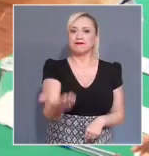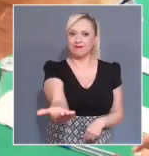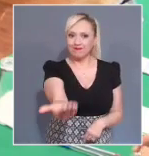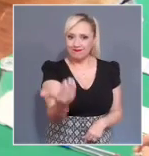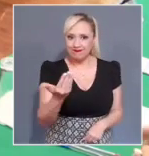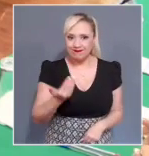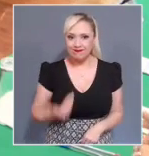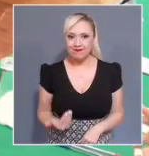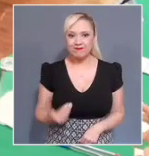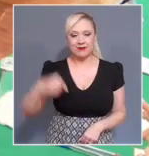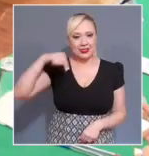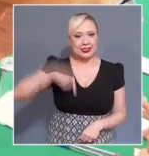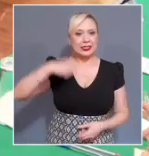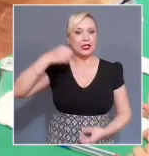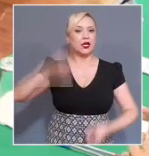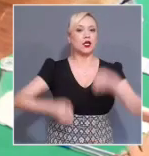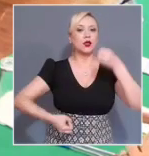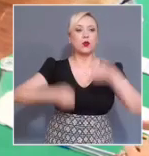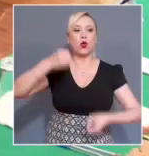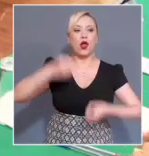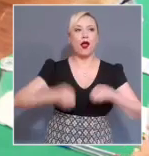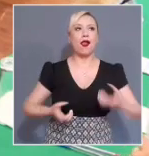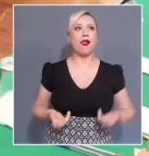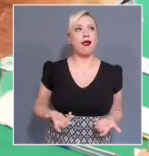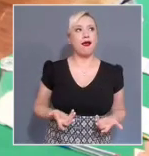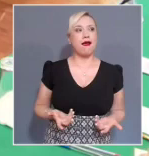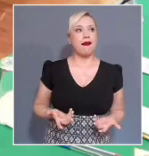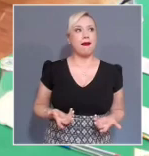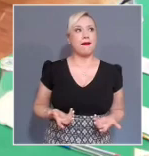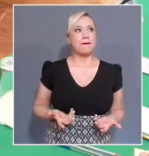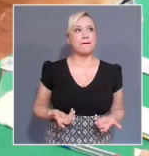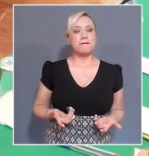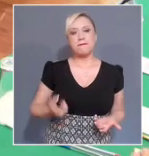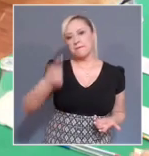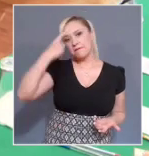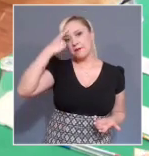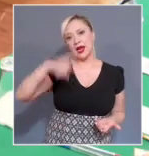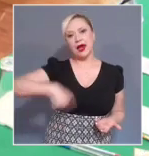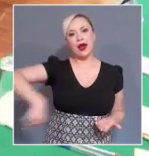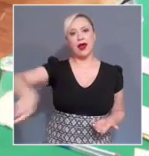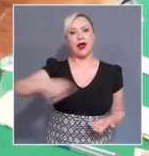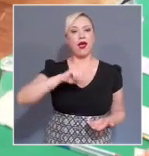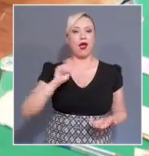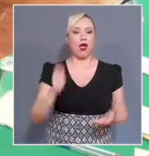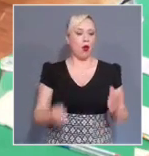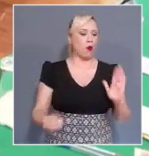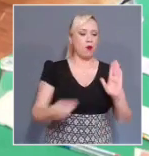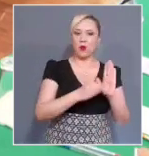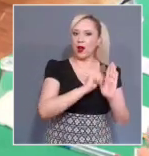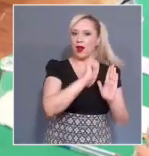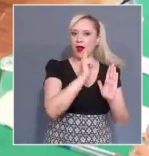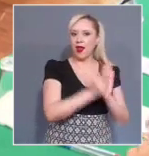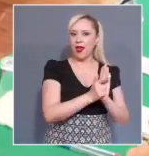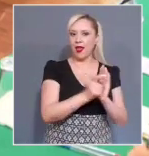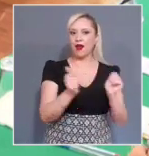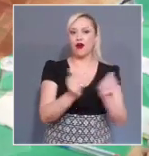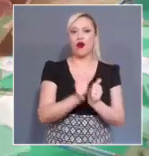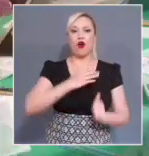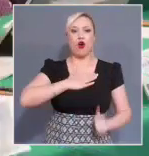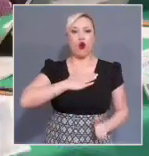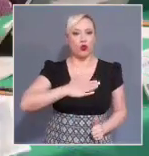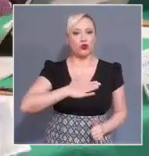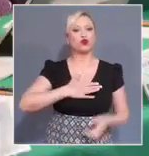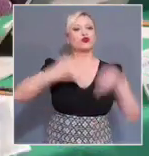tribunal en el que las políticas de justicia abierta sean auténticas y efectivas,